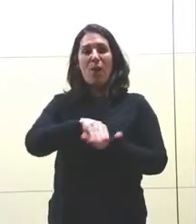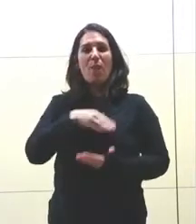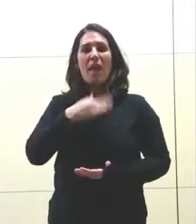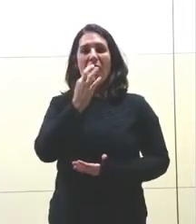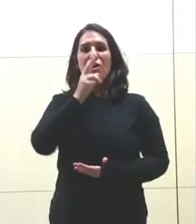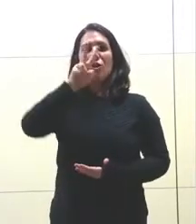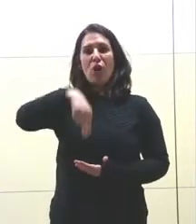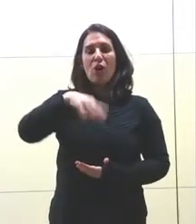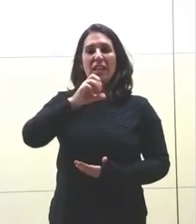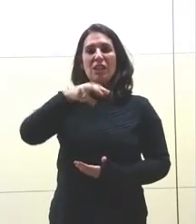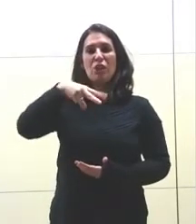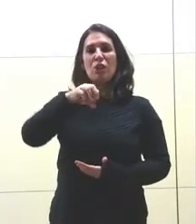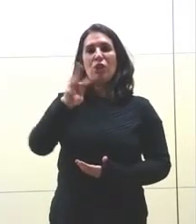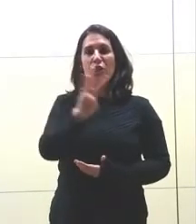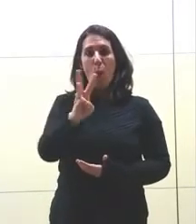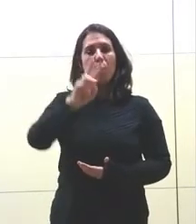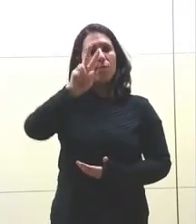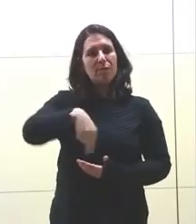de la